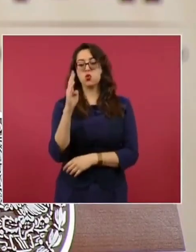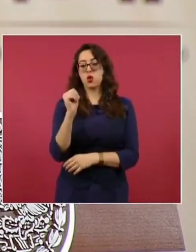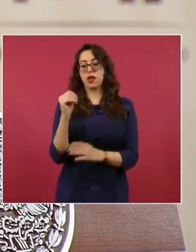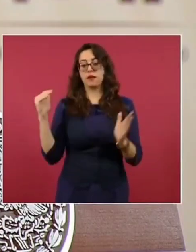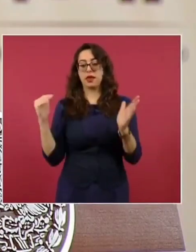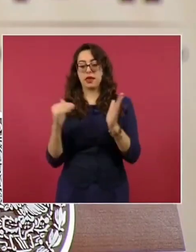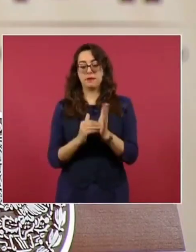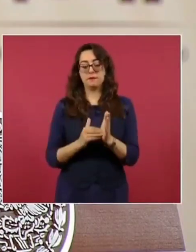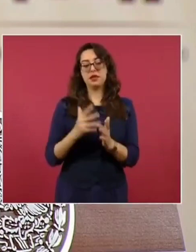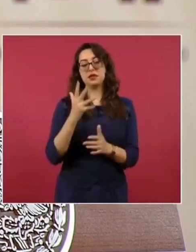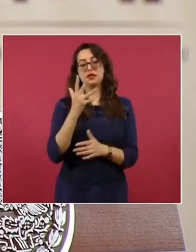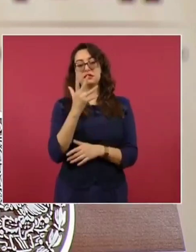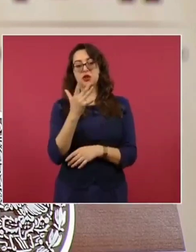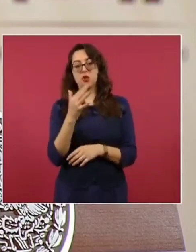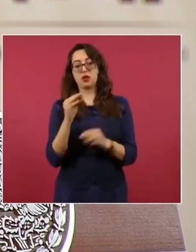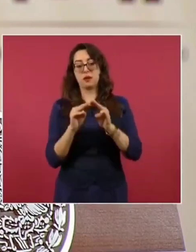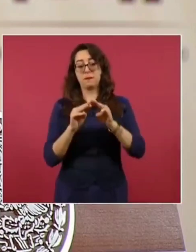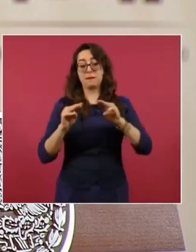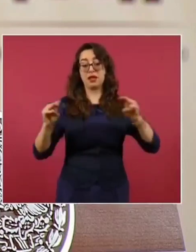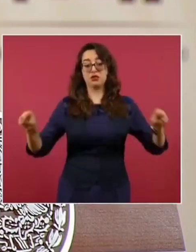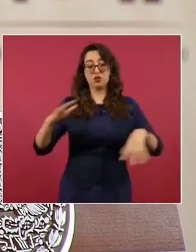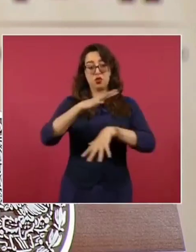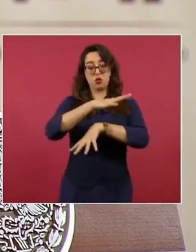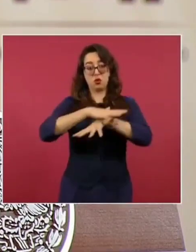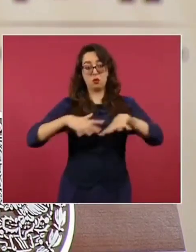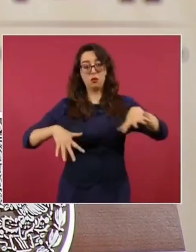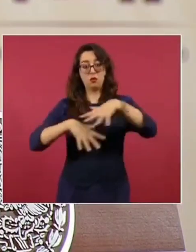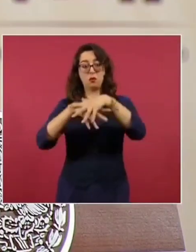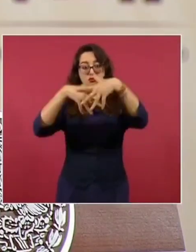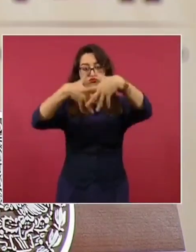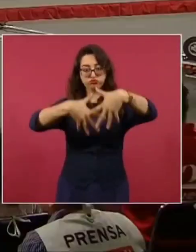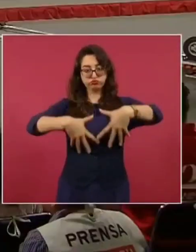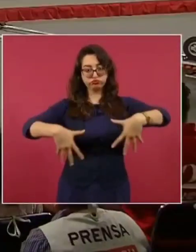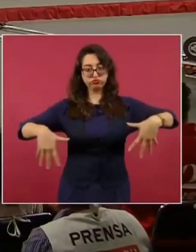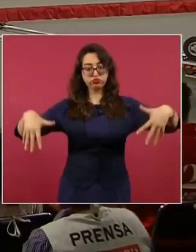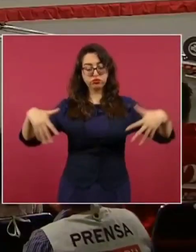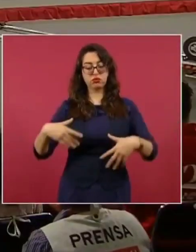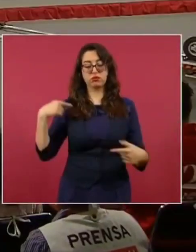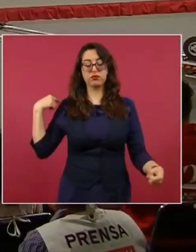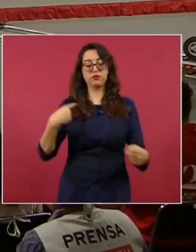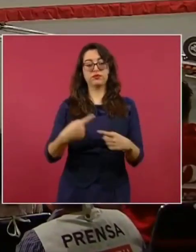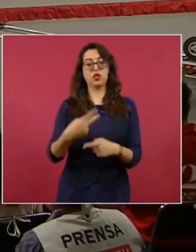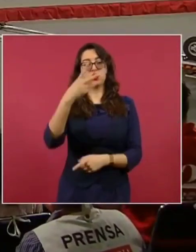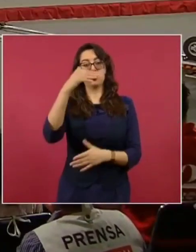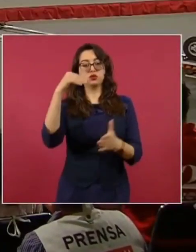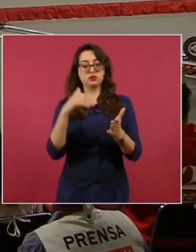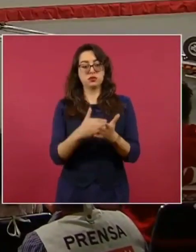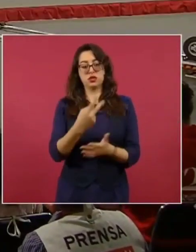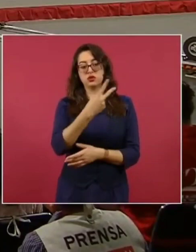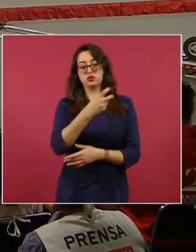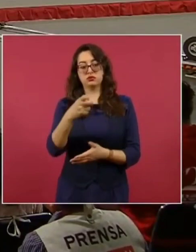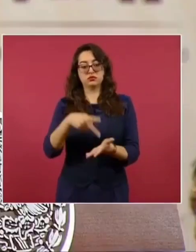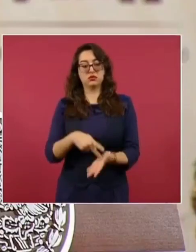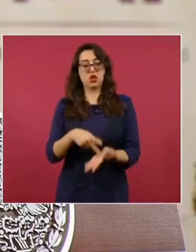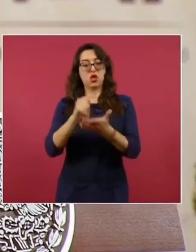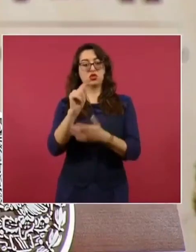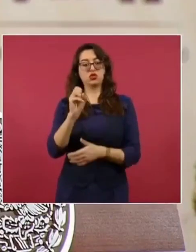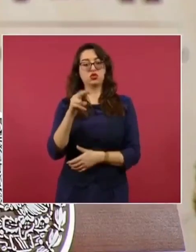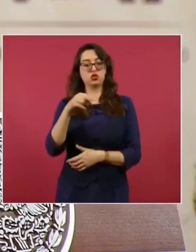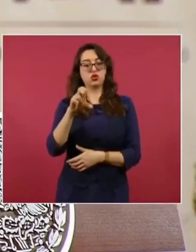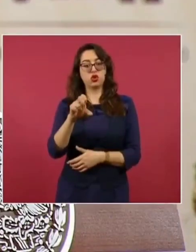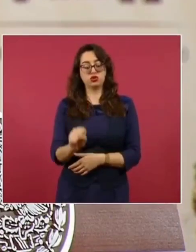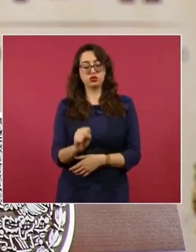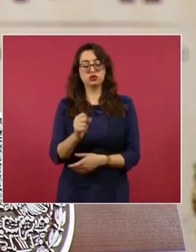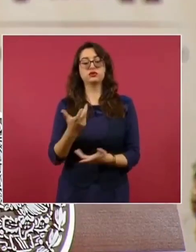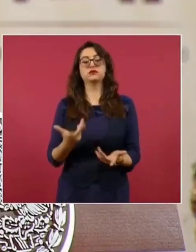metros de Barrera de contención durante este periodo del primero al quince se recolectaron dos mil doscientas toneladas de sargazo teniendo un acumulado